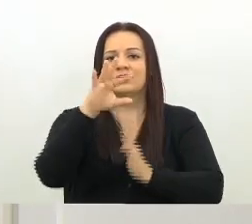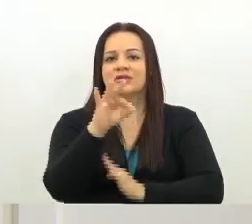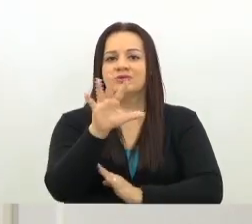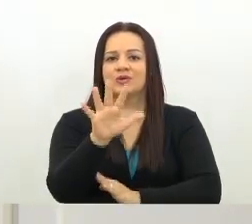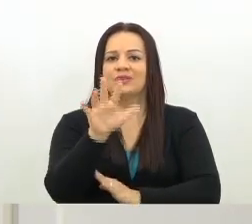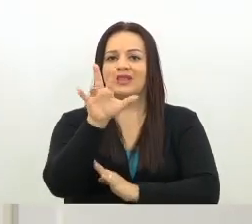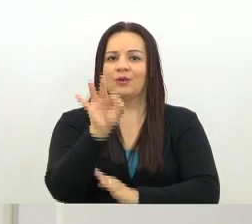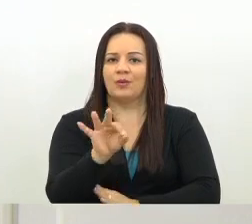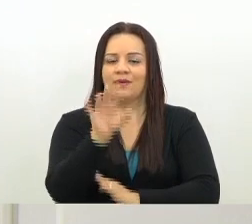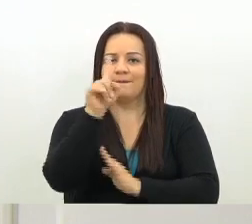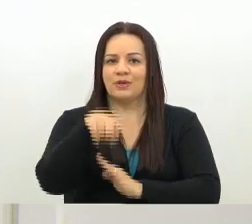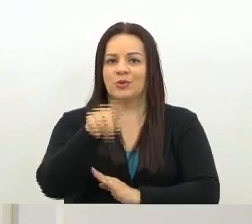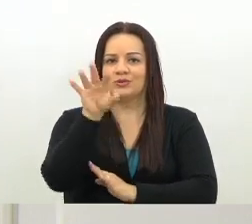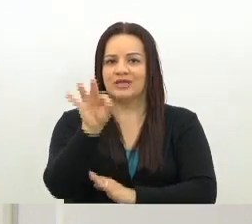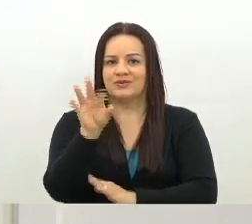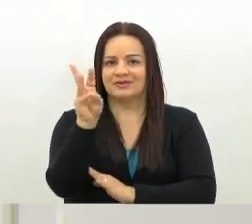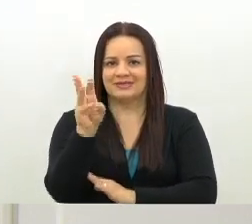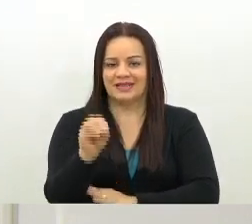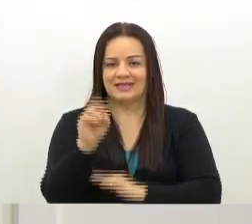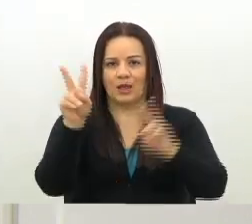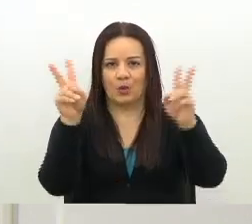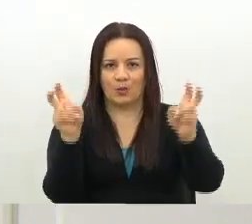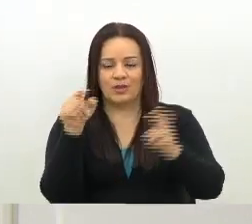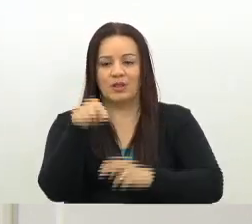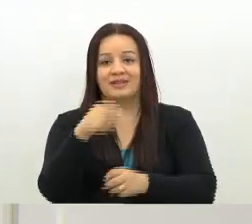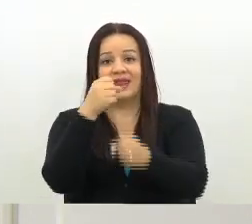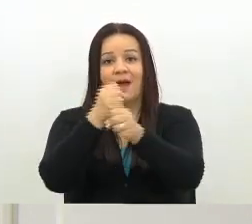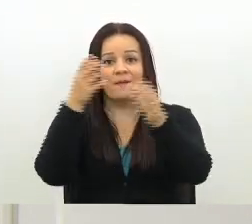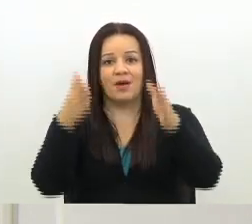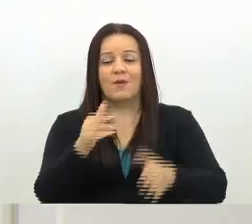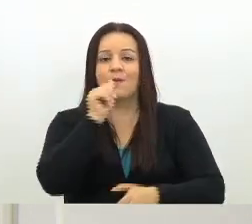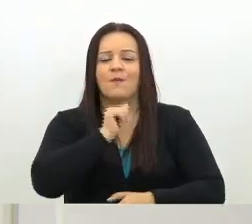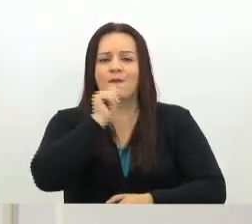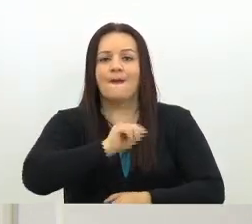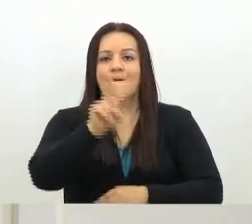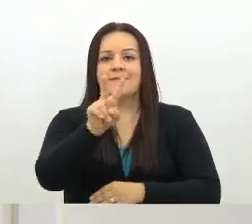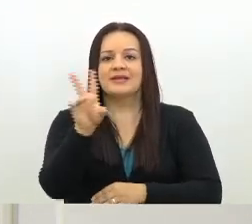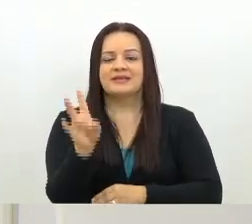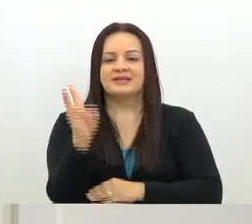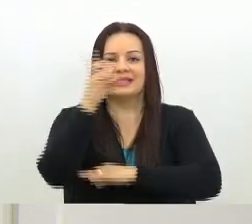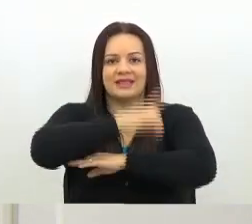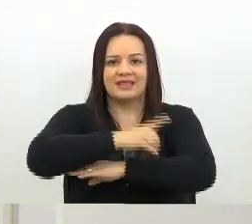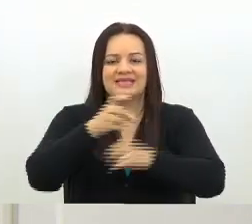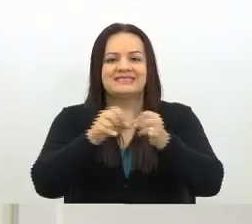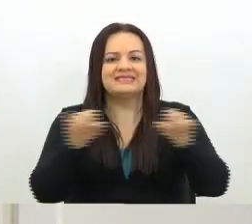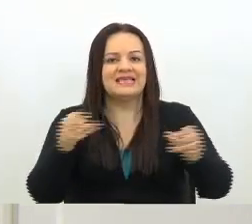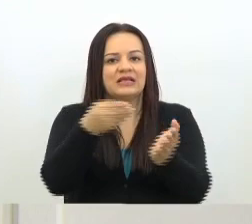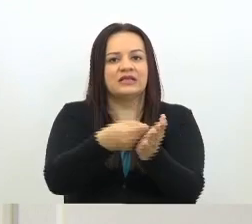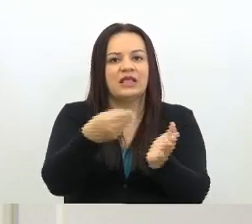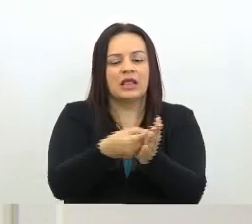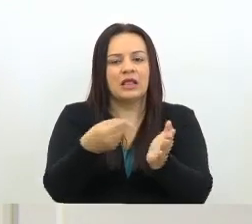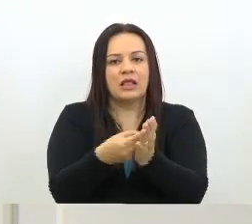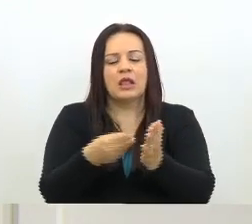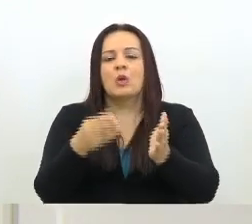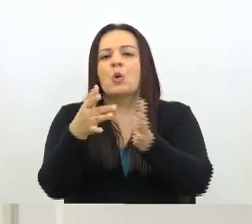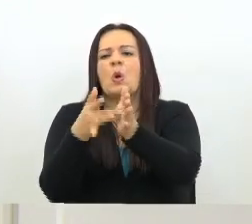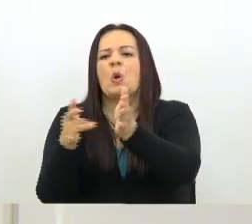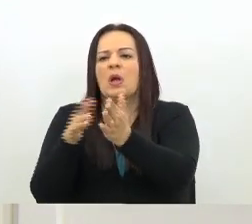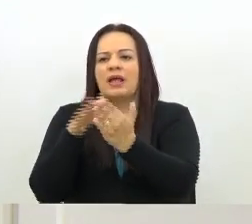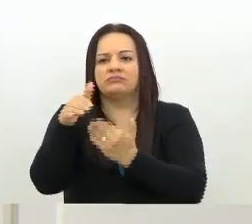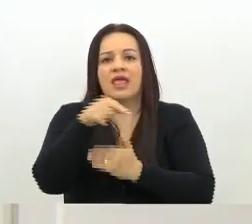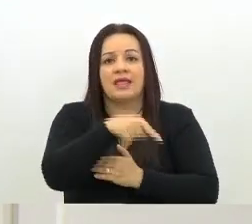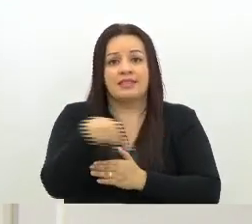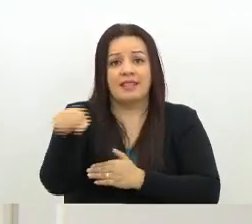1959-1960. Comillas, los trabajadores soportaron durante 27 días sin salario con el acoso de la policía que